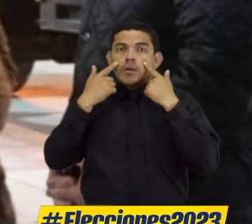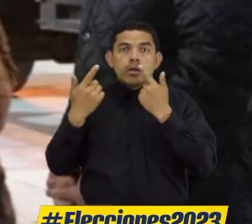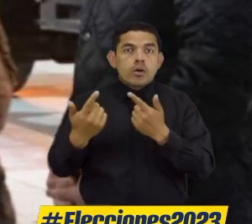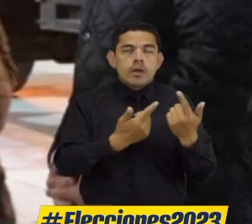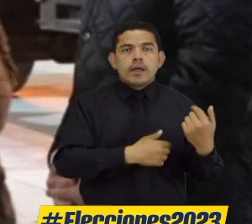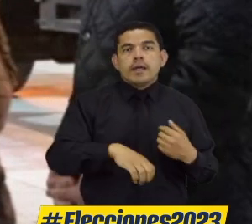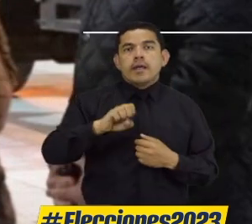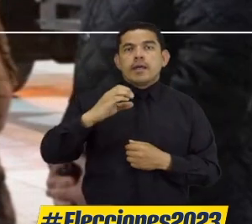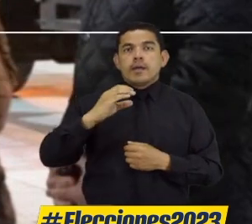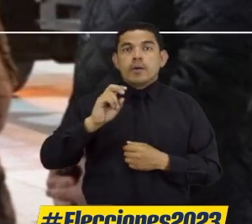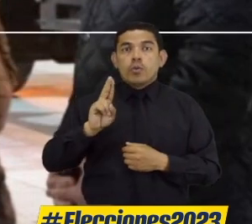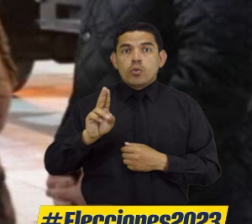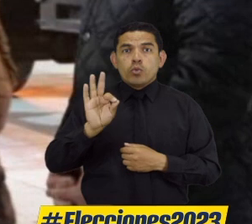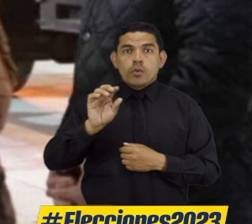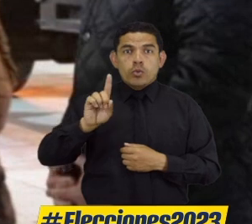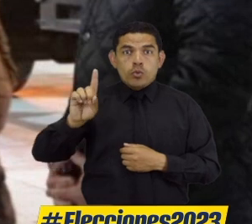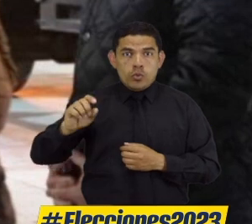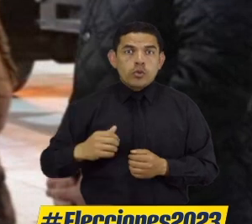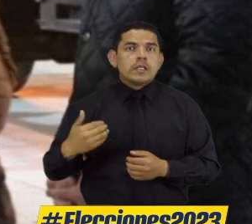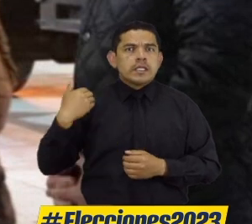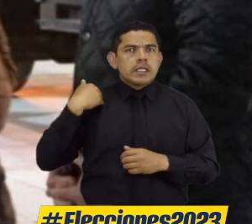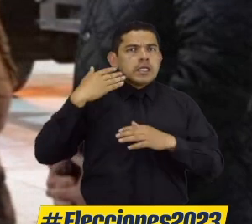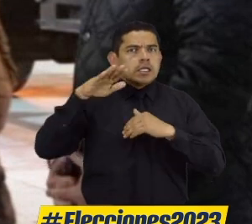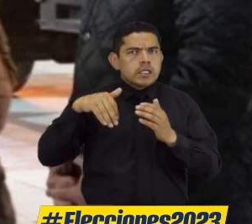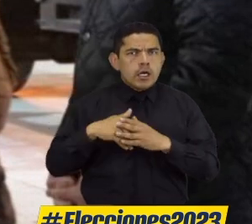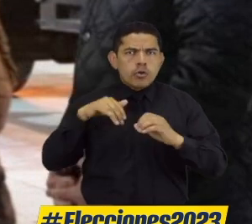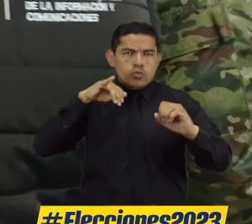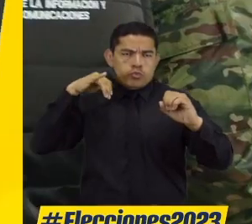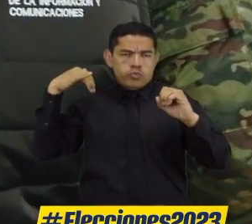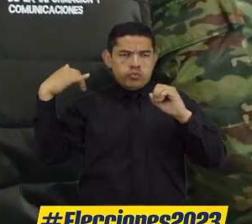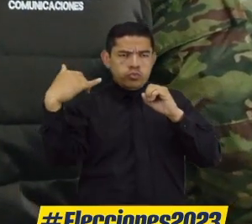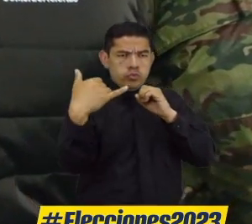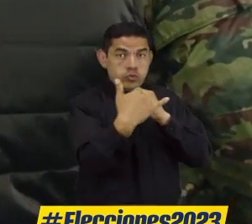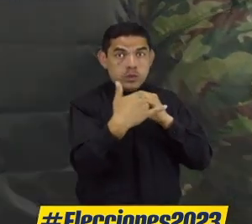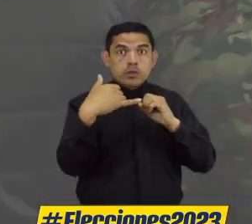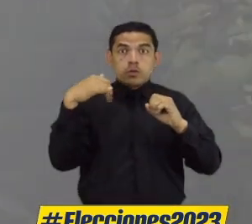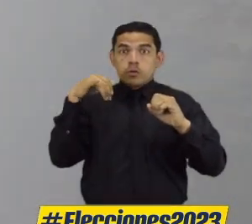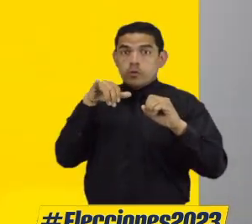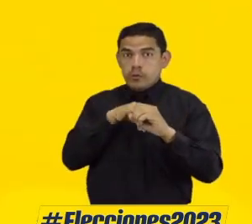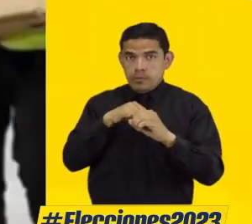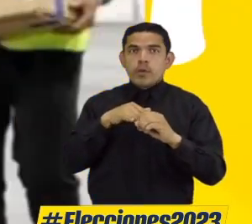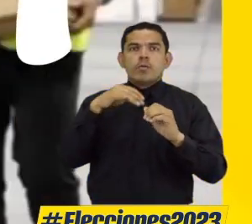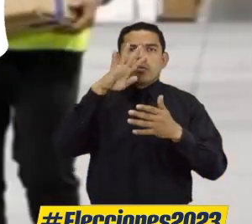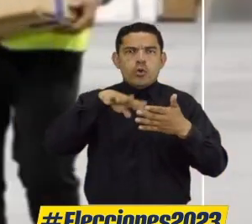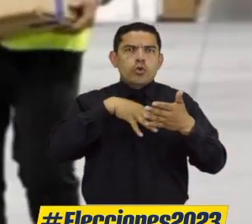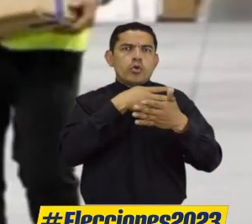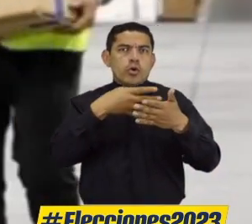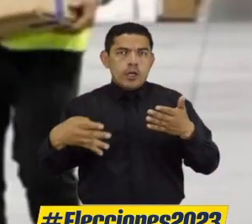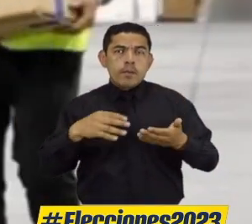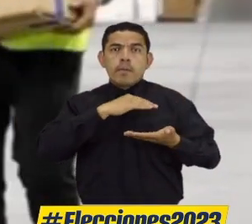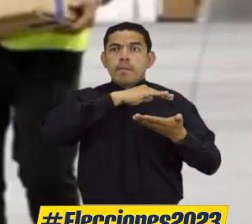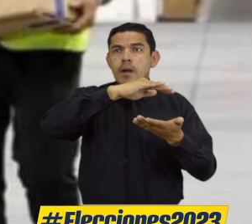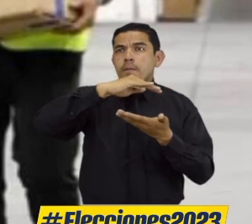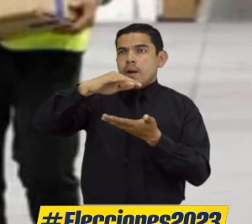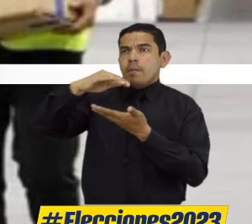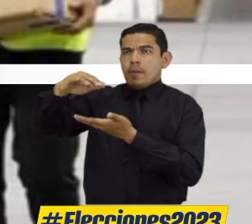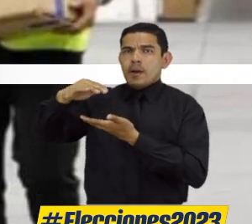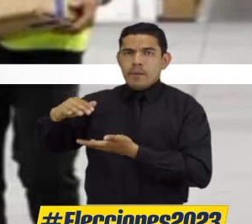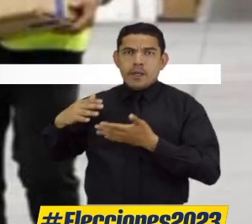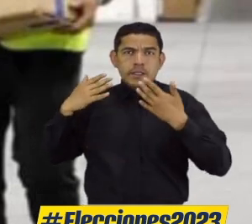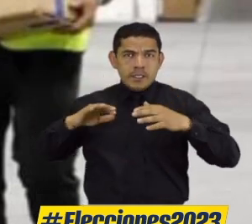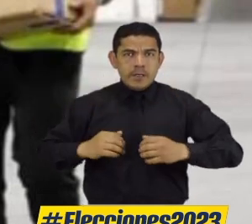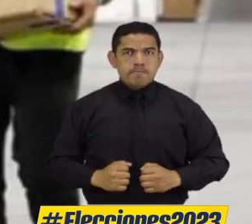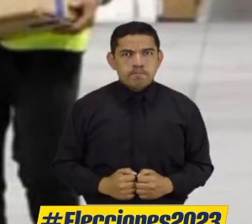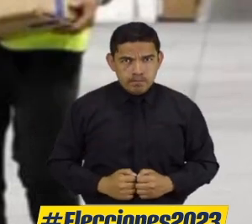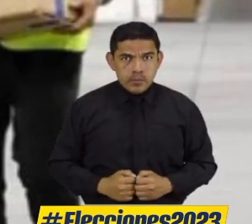del EQ911 y cuentan con geolocalización. Según lo previsto en el cronograma, la distribución de los paquetes